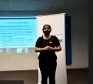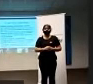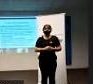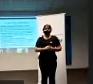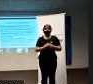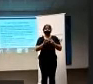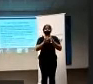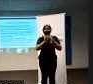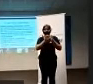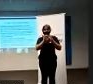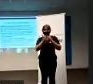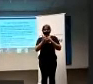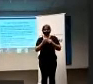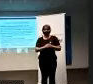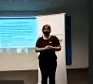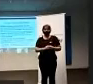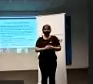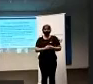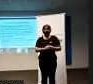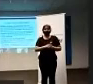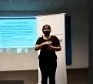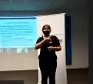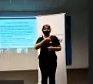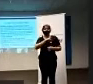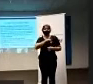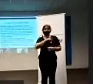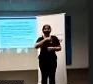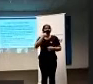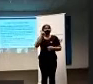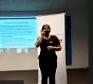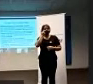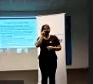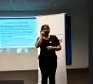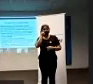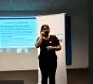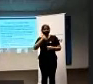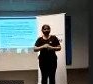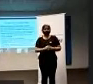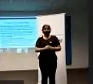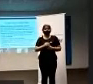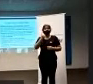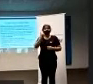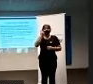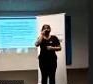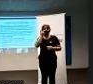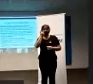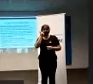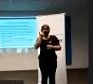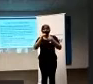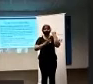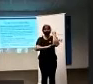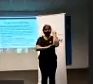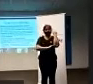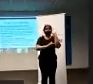Para los pacientes con enfermedad reumática, el paciente debe vacunarse en fase controlado de remisión con bajo grado de inmunosupresión o